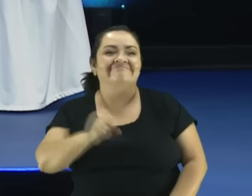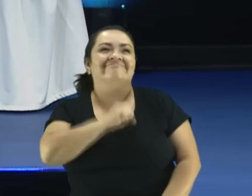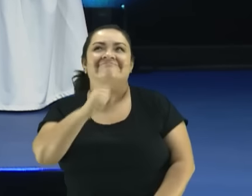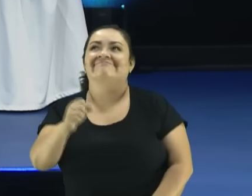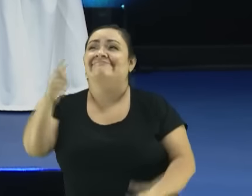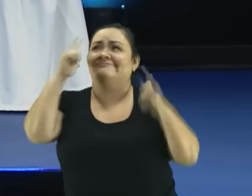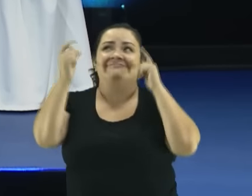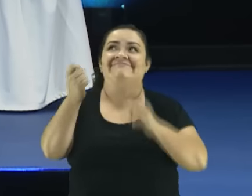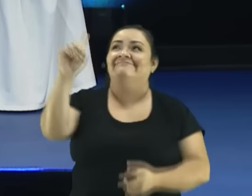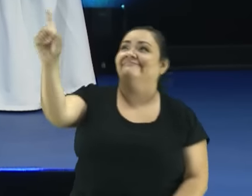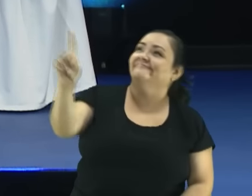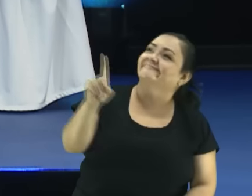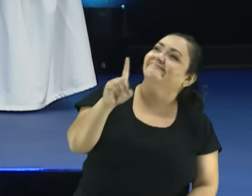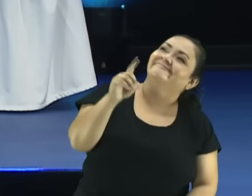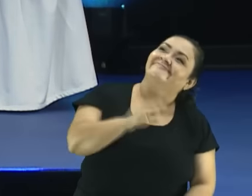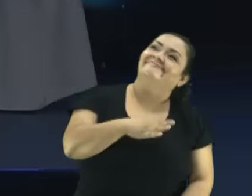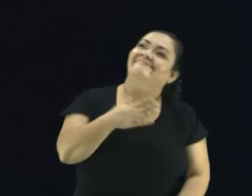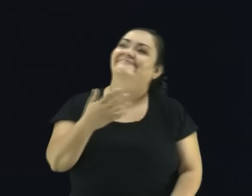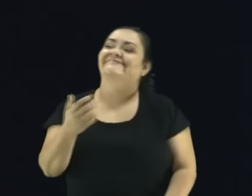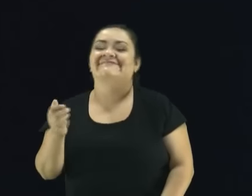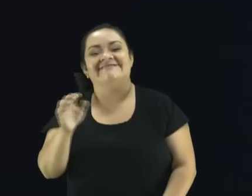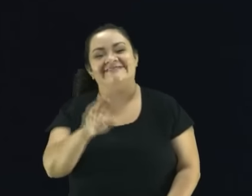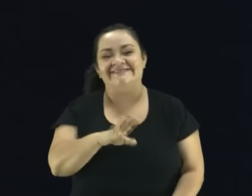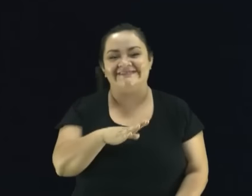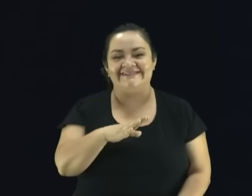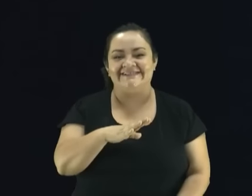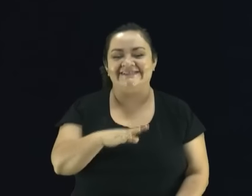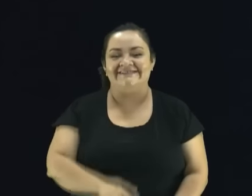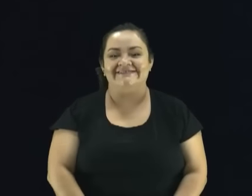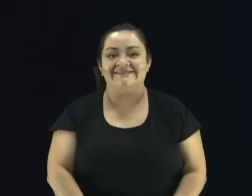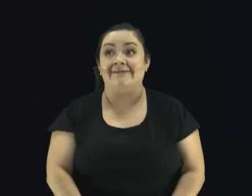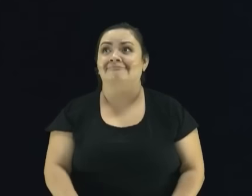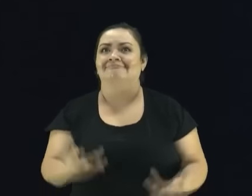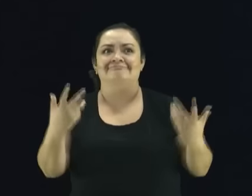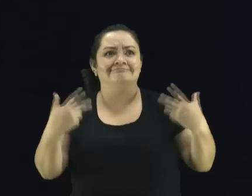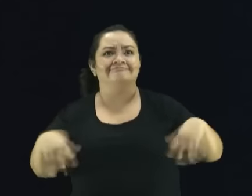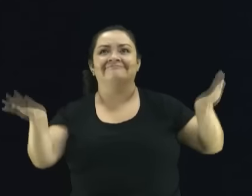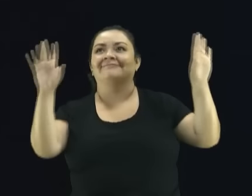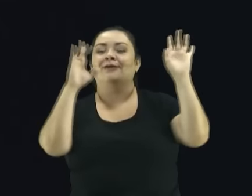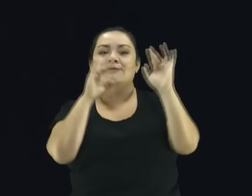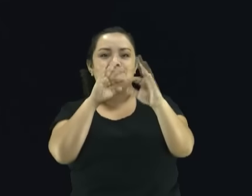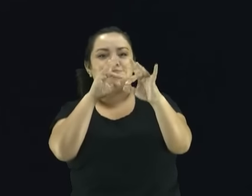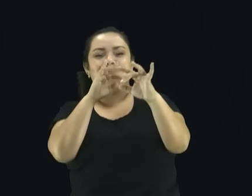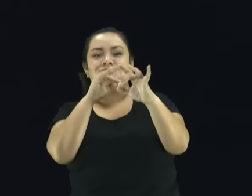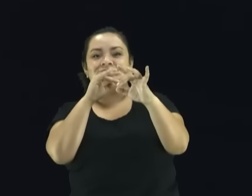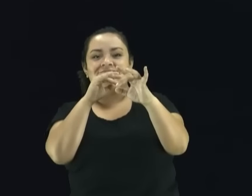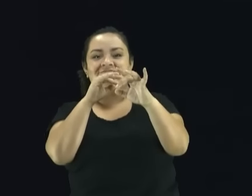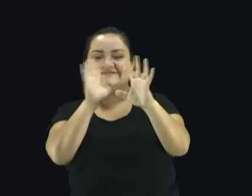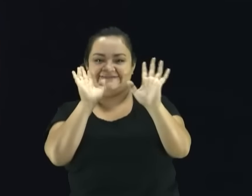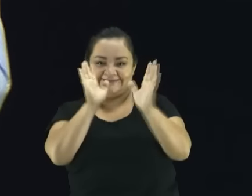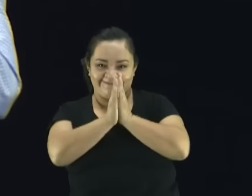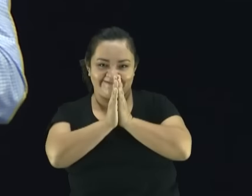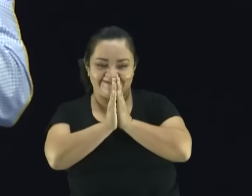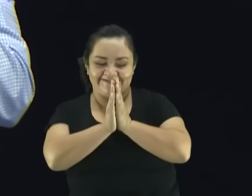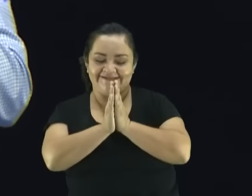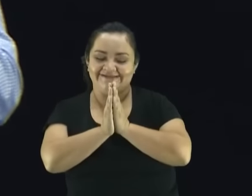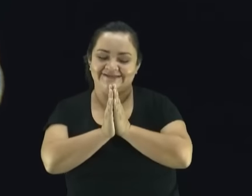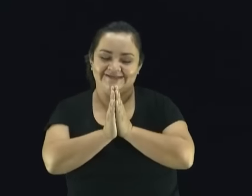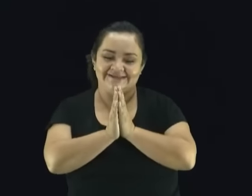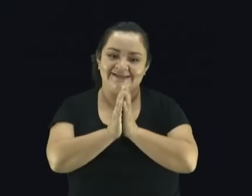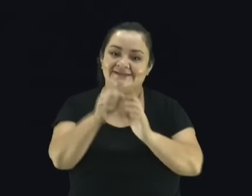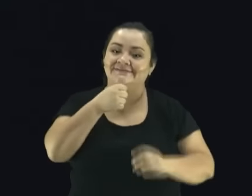ya con nosotros Cuarteto salvación ya sonó la gran trompeta Amén esa es una